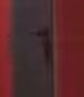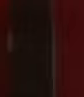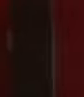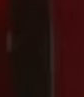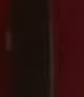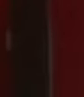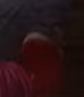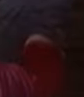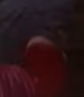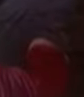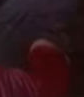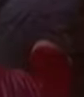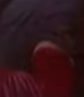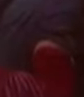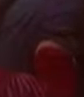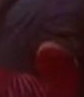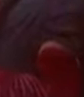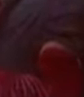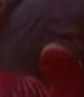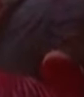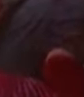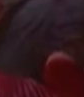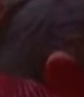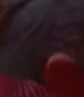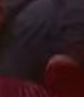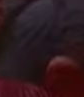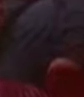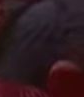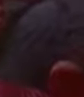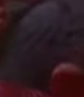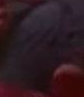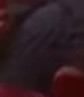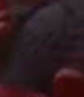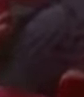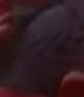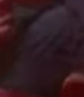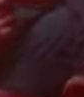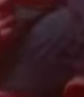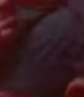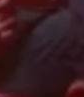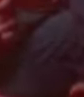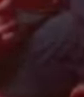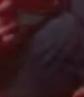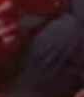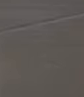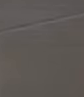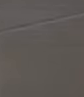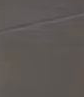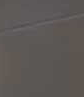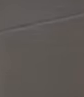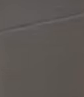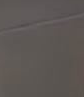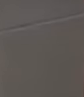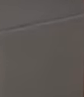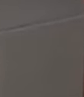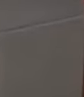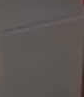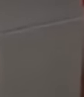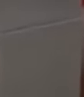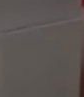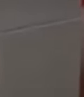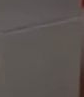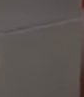otro invento de playground, con poco argumento y mucha pose, con poco talento, copiando al yankee que triunfa entonces.